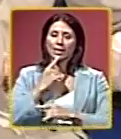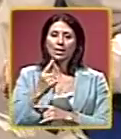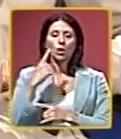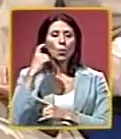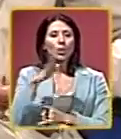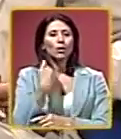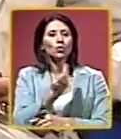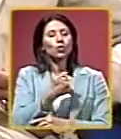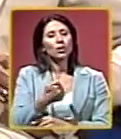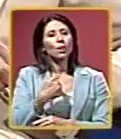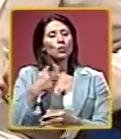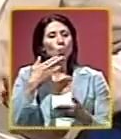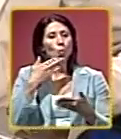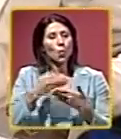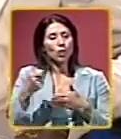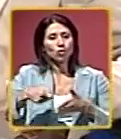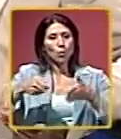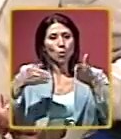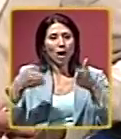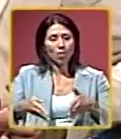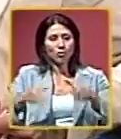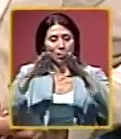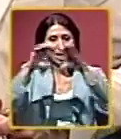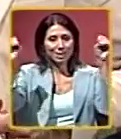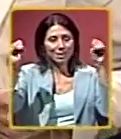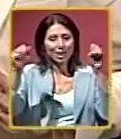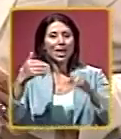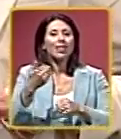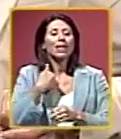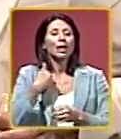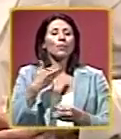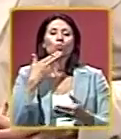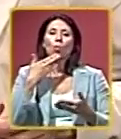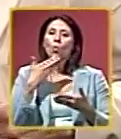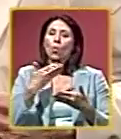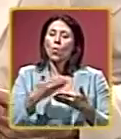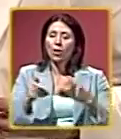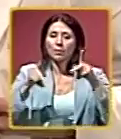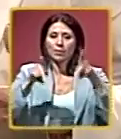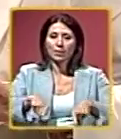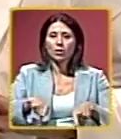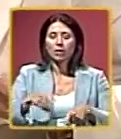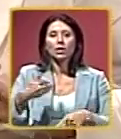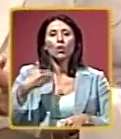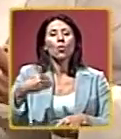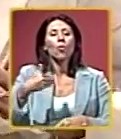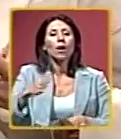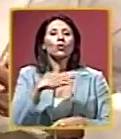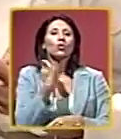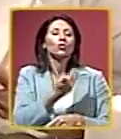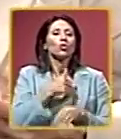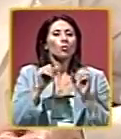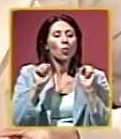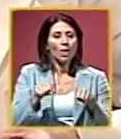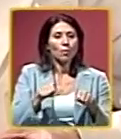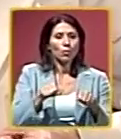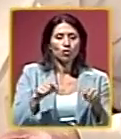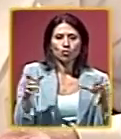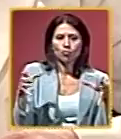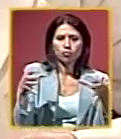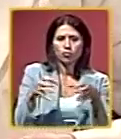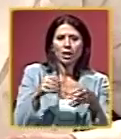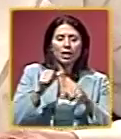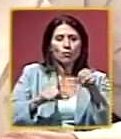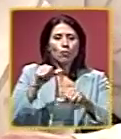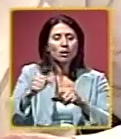muy buenos abogados en la Cancillería, tenemos muy buenos diplomáticos, y cuando podemos aunar los esfuerzos para sacar